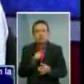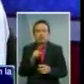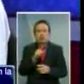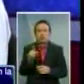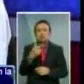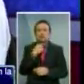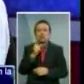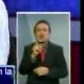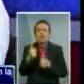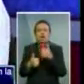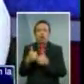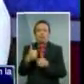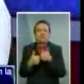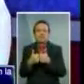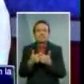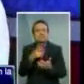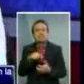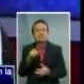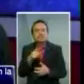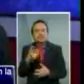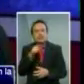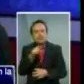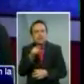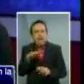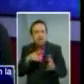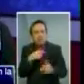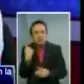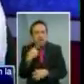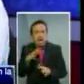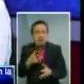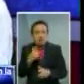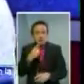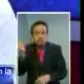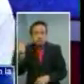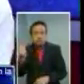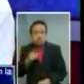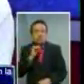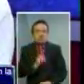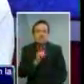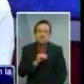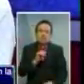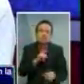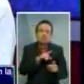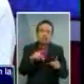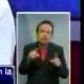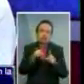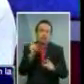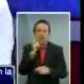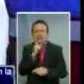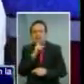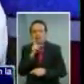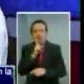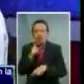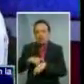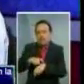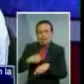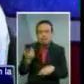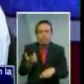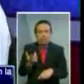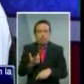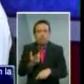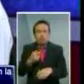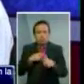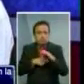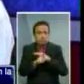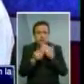ustedes no quisieron competir. Si hubiésemos competido y perdimos, nos dicen, bueno, ustedes perdieron y ahora se van. O sea, siempre hay algo que uno pueda establecer. No es el momento, pero igual como uno entra